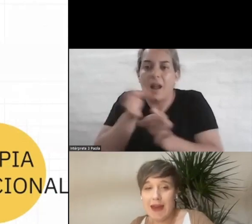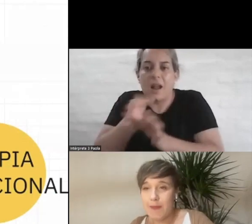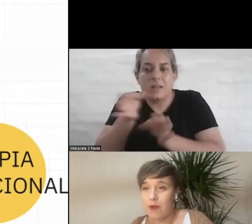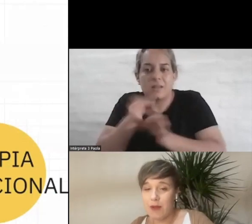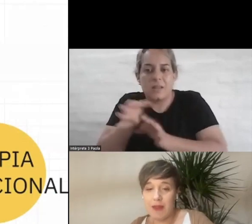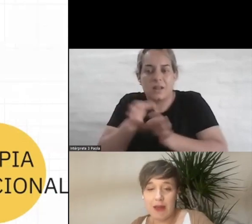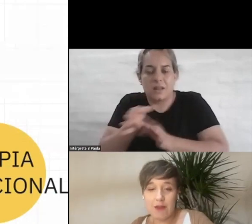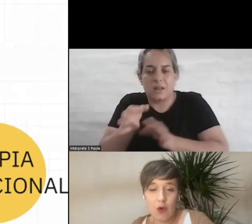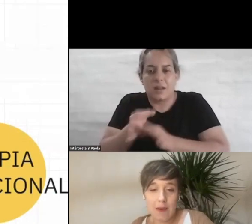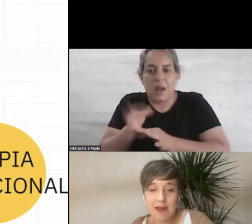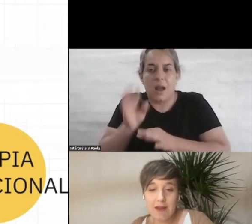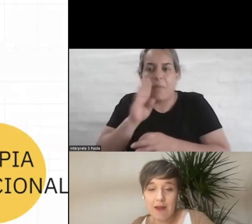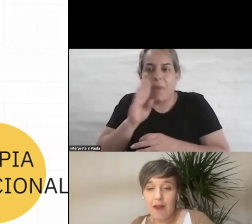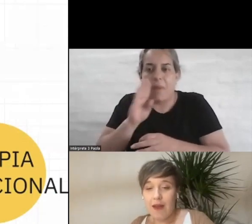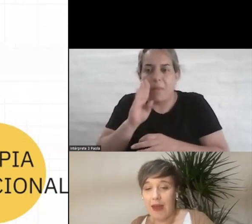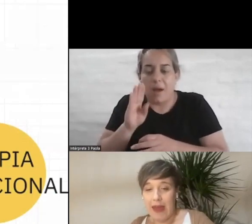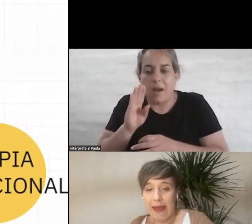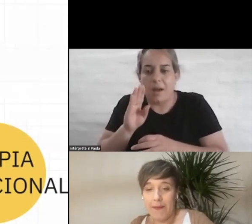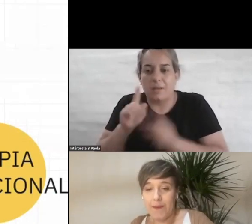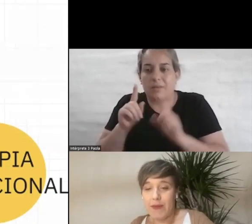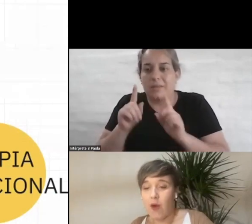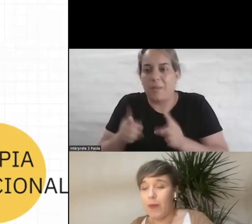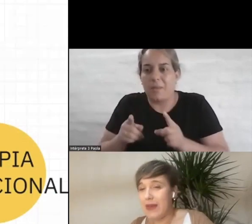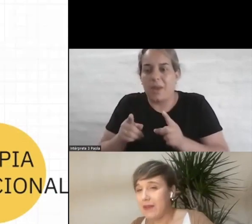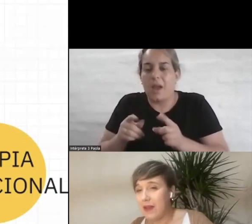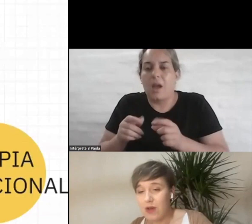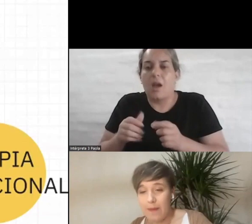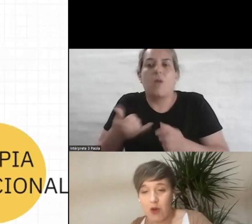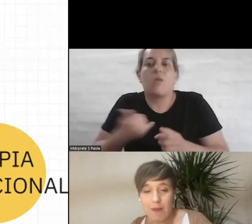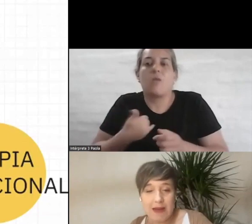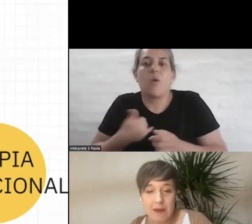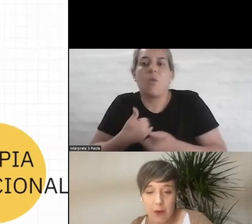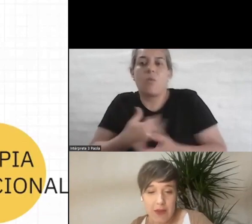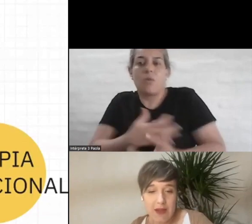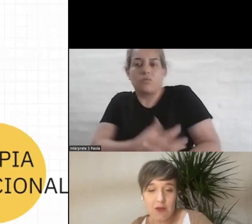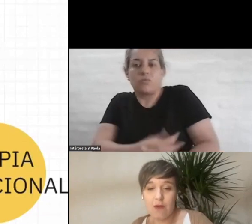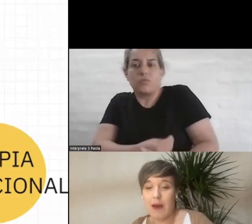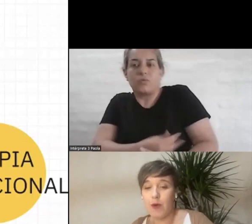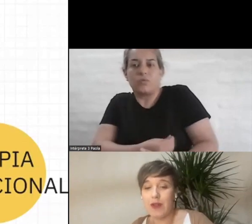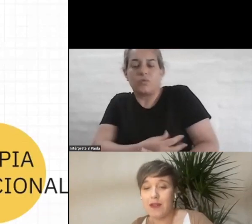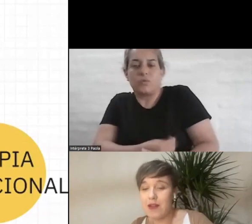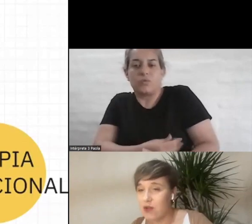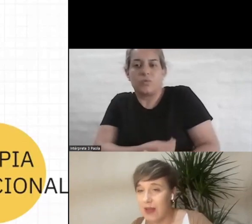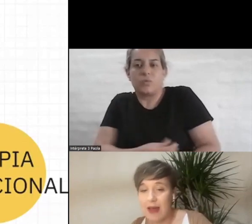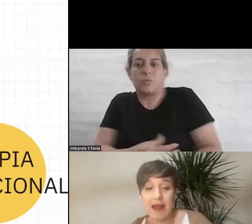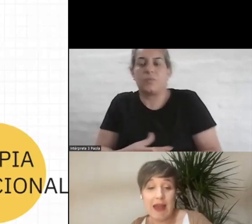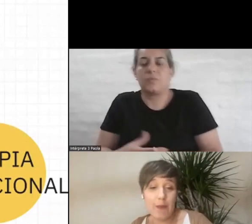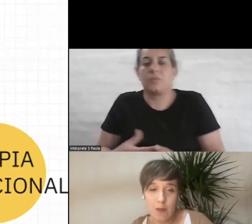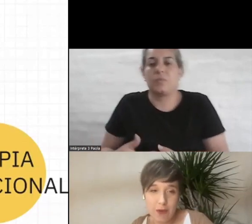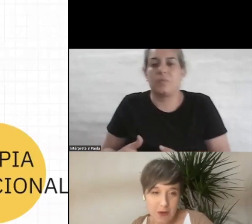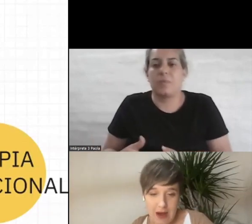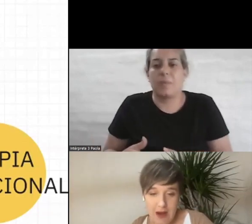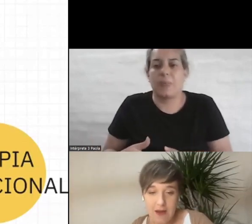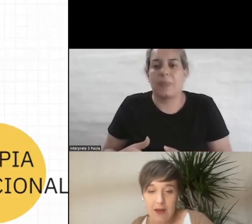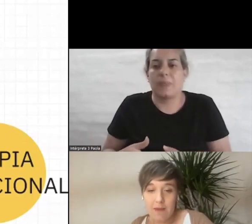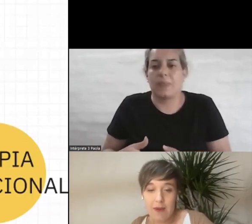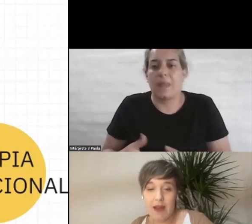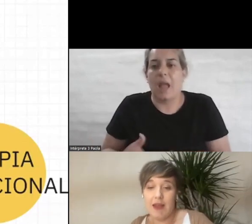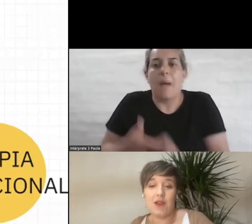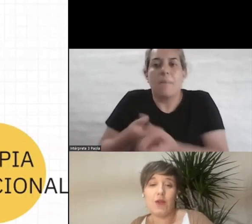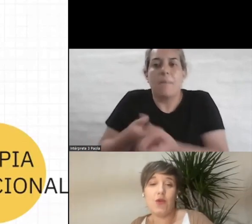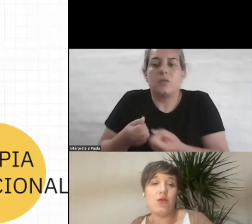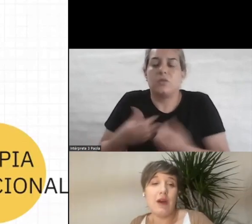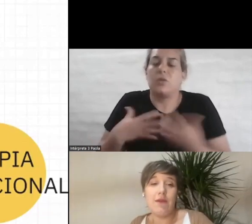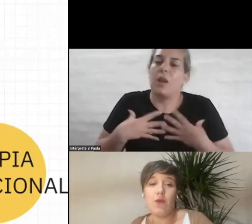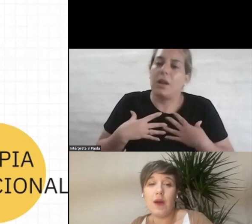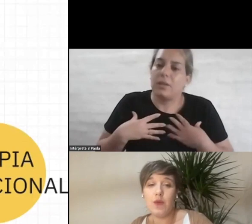Puede guiarte para optimizar tomas, acompañarte en los cambios normales del proceso, aportarte sostén, el apoyo emocional, ¿vale?